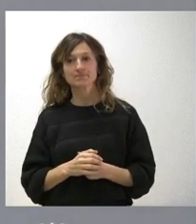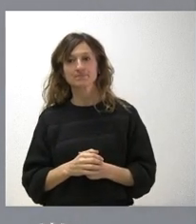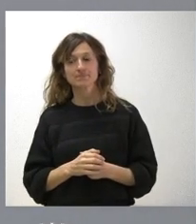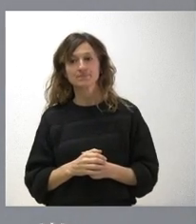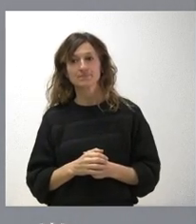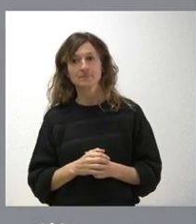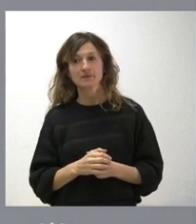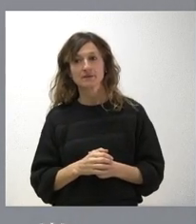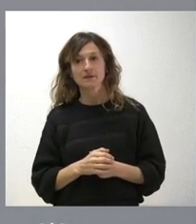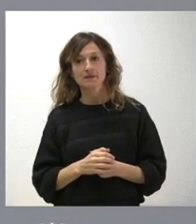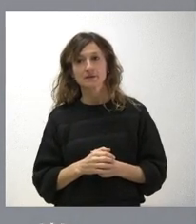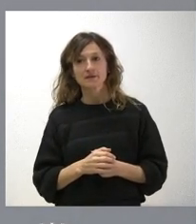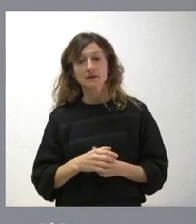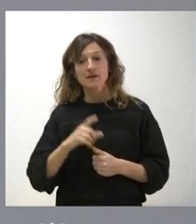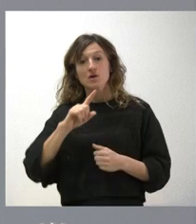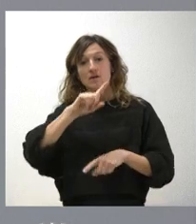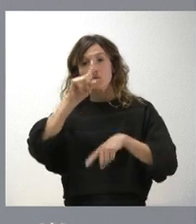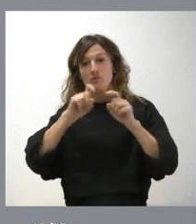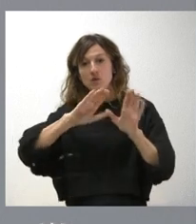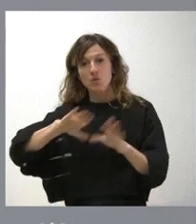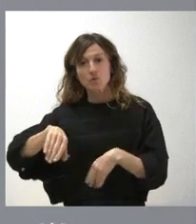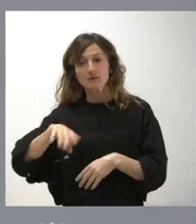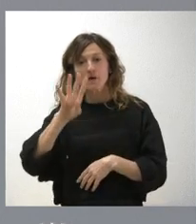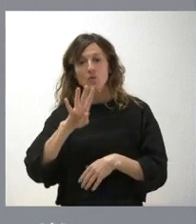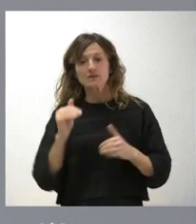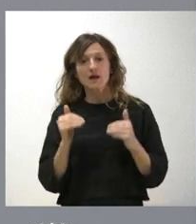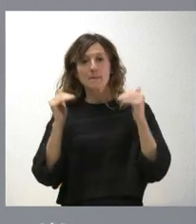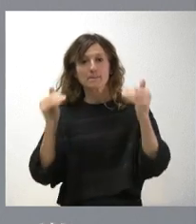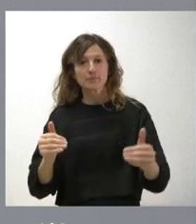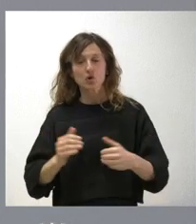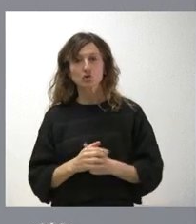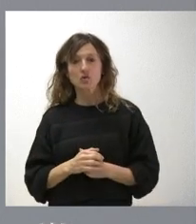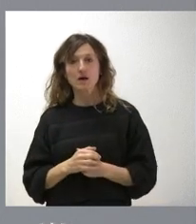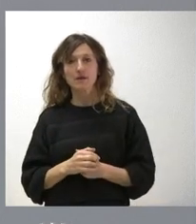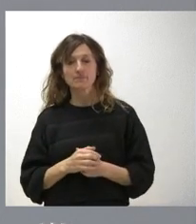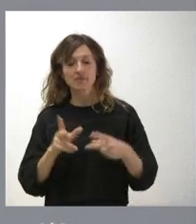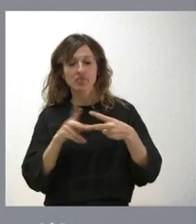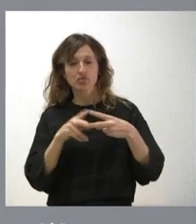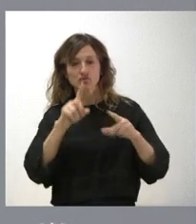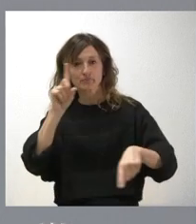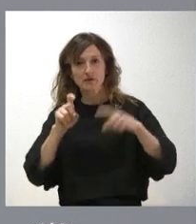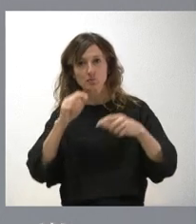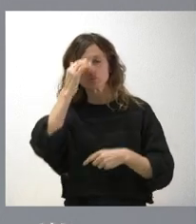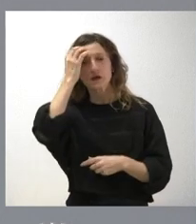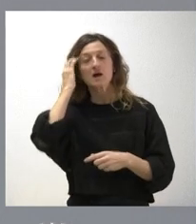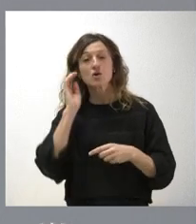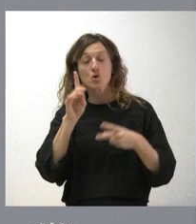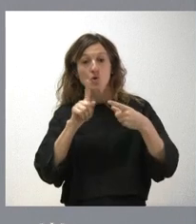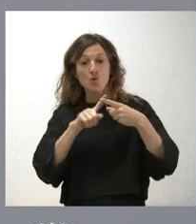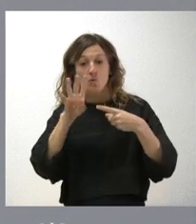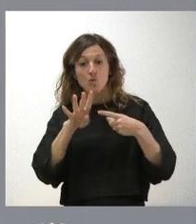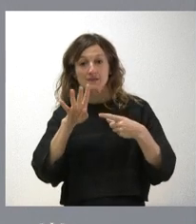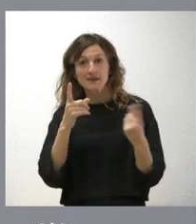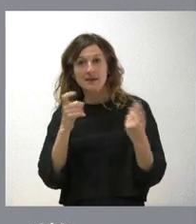la eh última cuestión es el tema de la cuarta prórroga ahí plantea un par de cuestiones si era la cuarta y si era